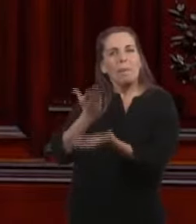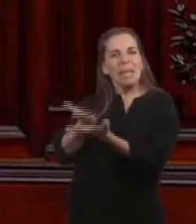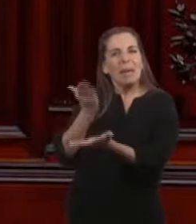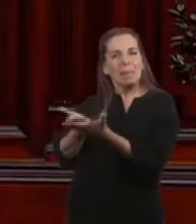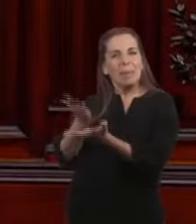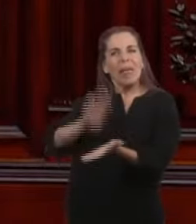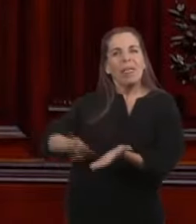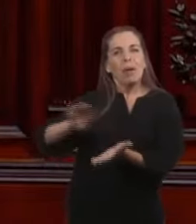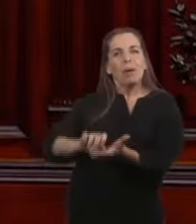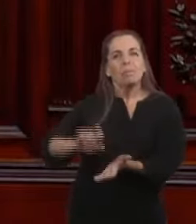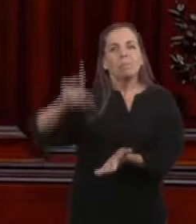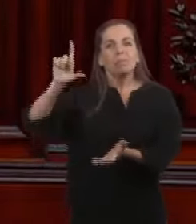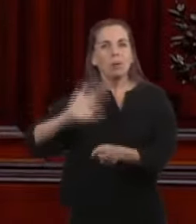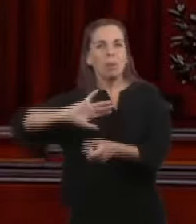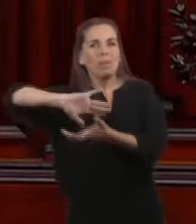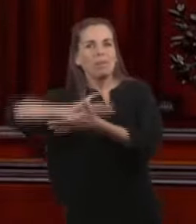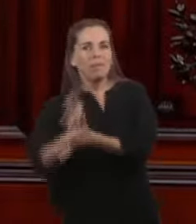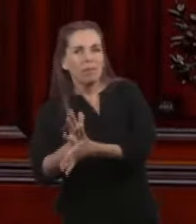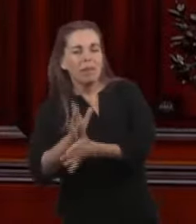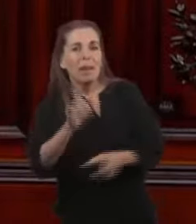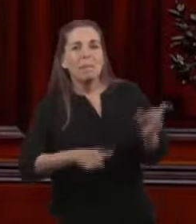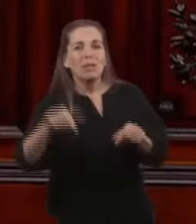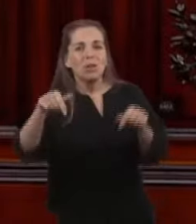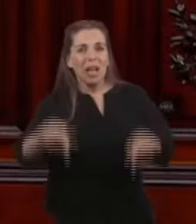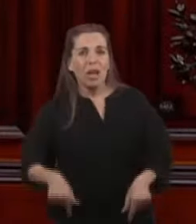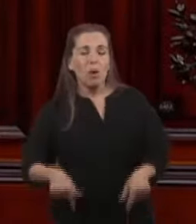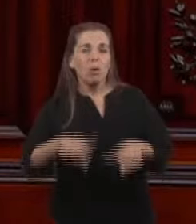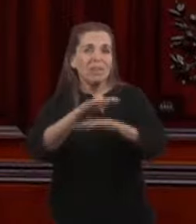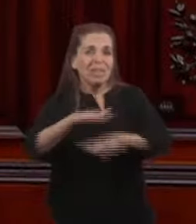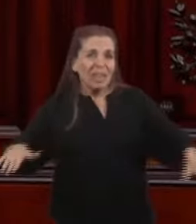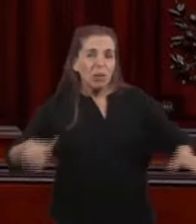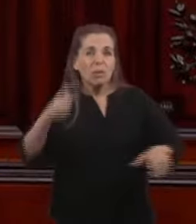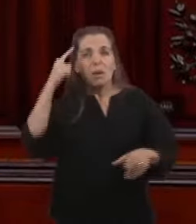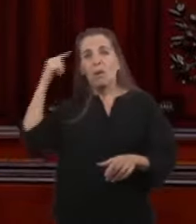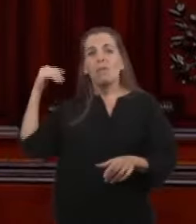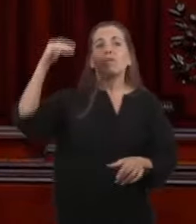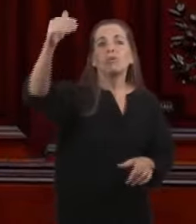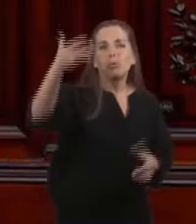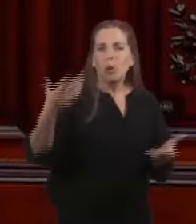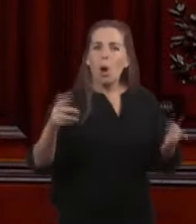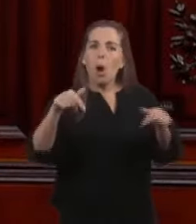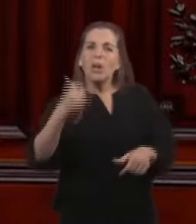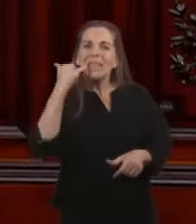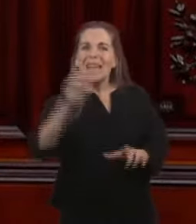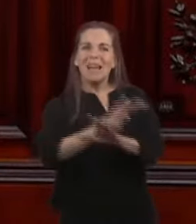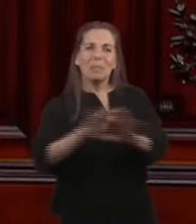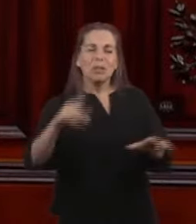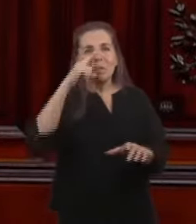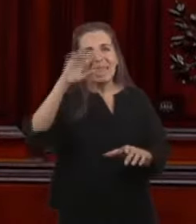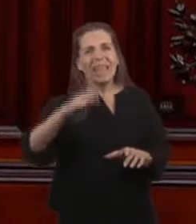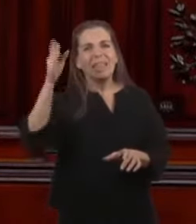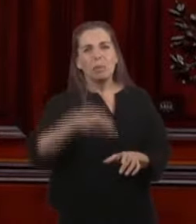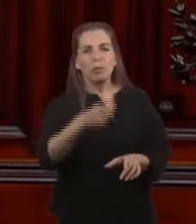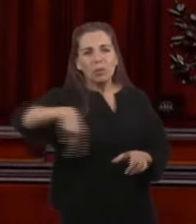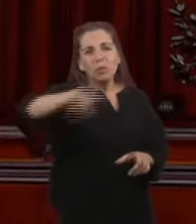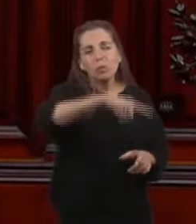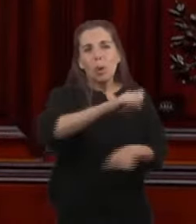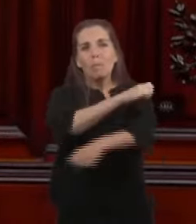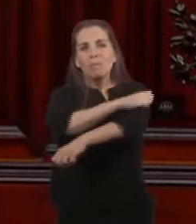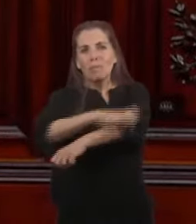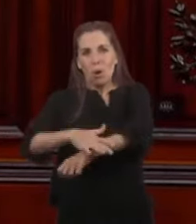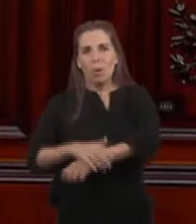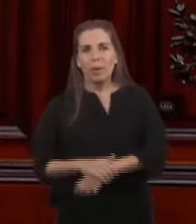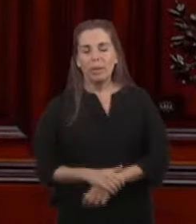implica el Exterminio de las generaciones futuras quien hoy ya en un 7% son pobres pero